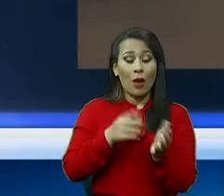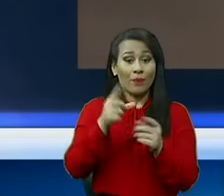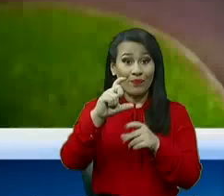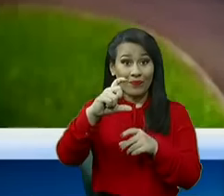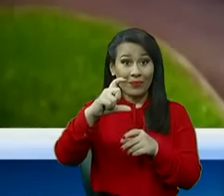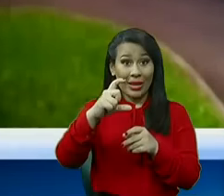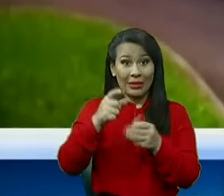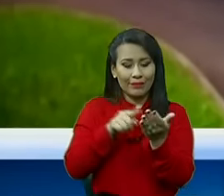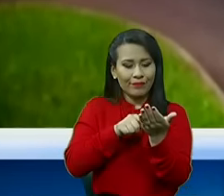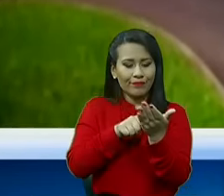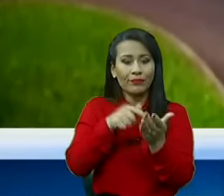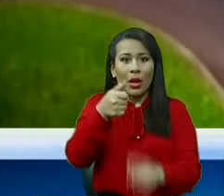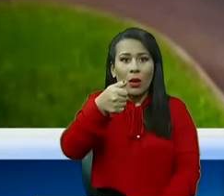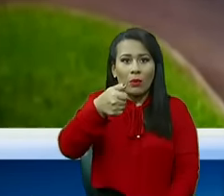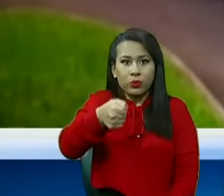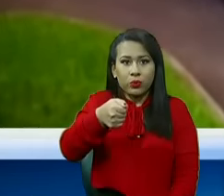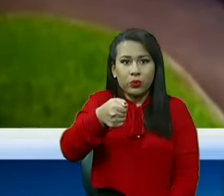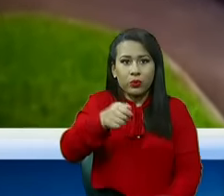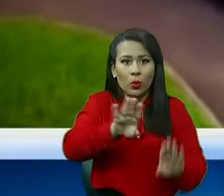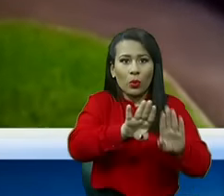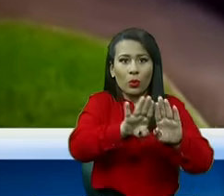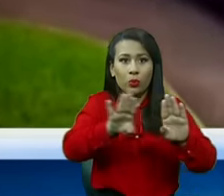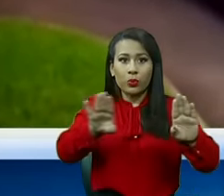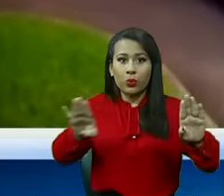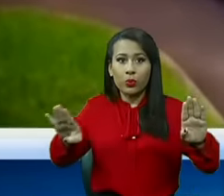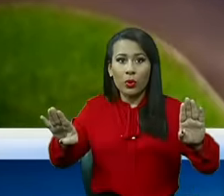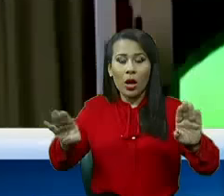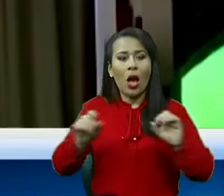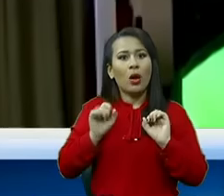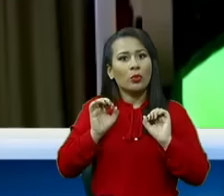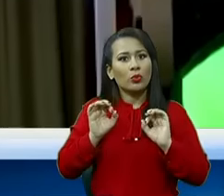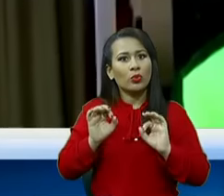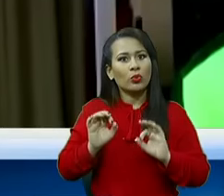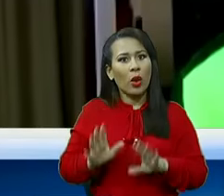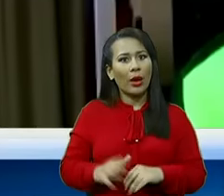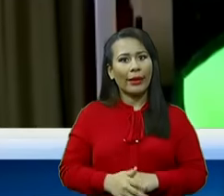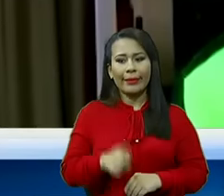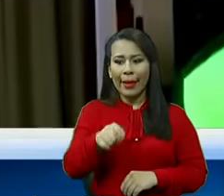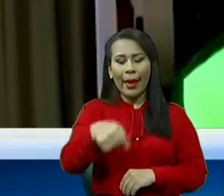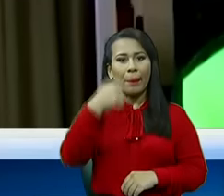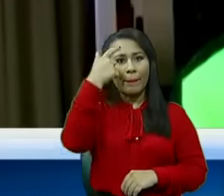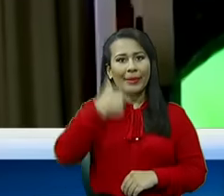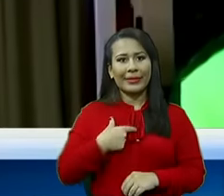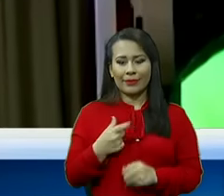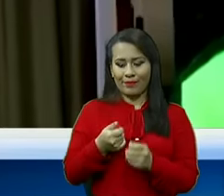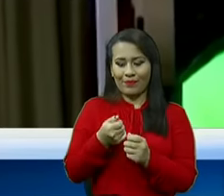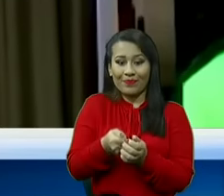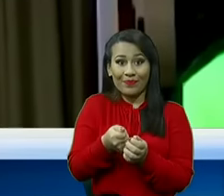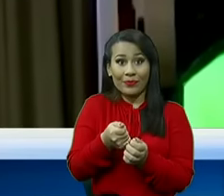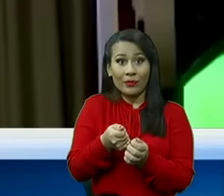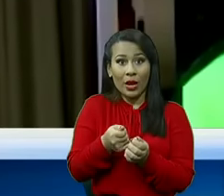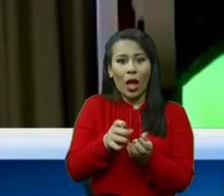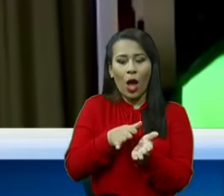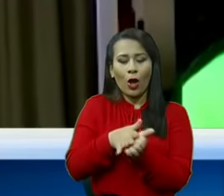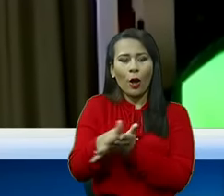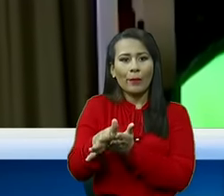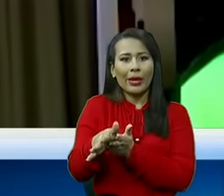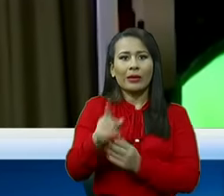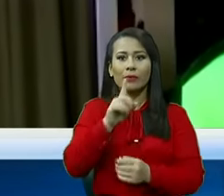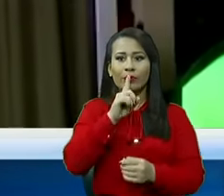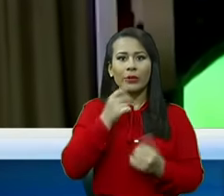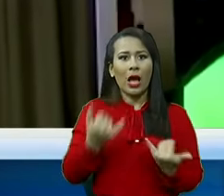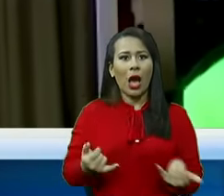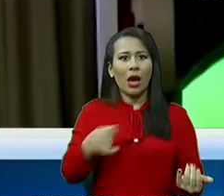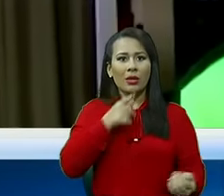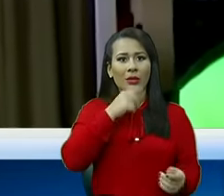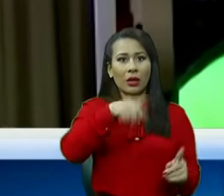inclusive de esta ciudadela gracias a Dios pues también tuvo suerte compañero pues en casquilla el arma a este delincuente y no pudo cometer su